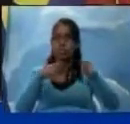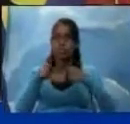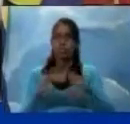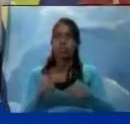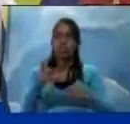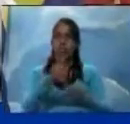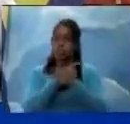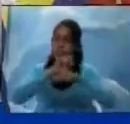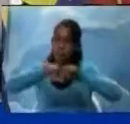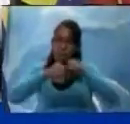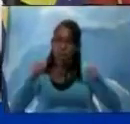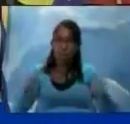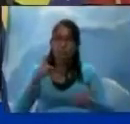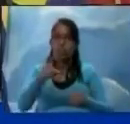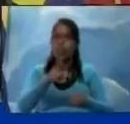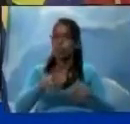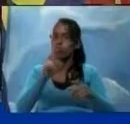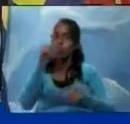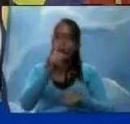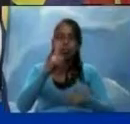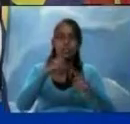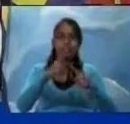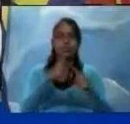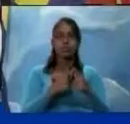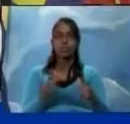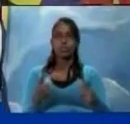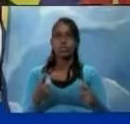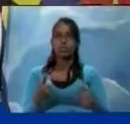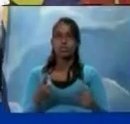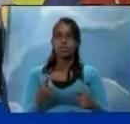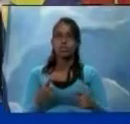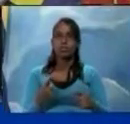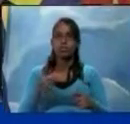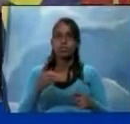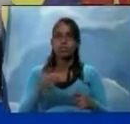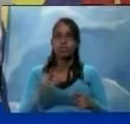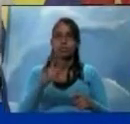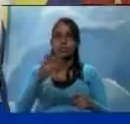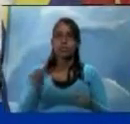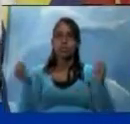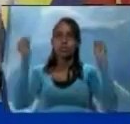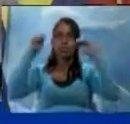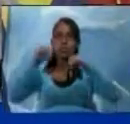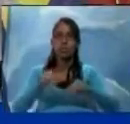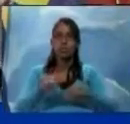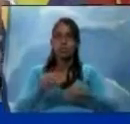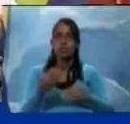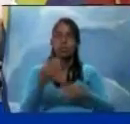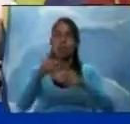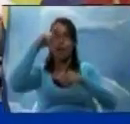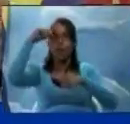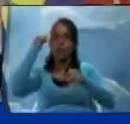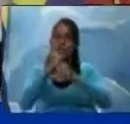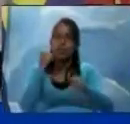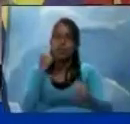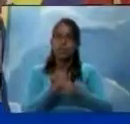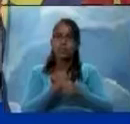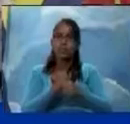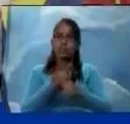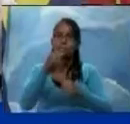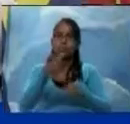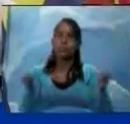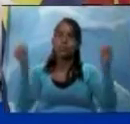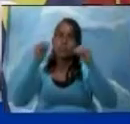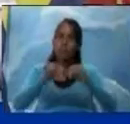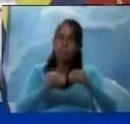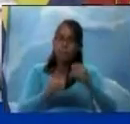con los cinco talentos amarrados en un pañuelo. No, Señor, Él los puso a trabajar, los puso